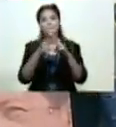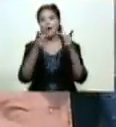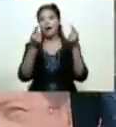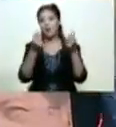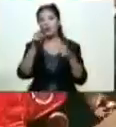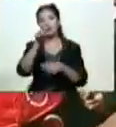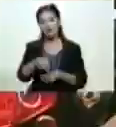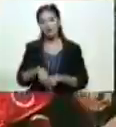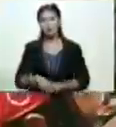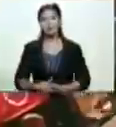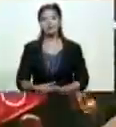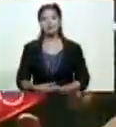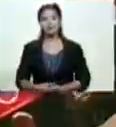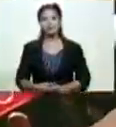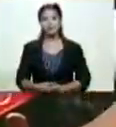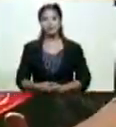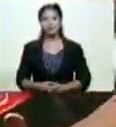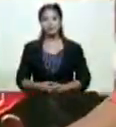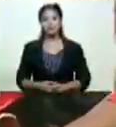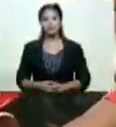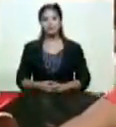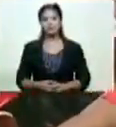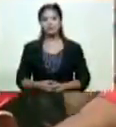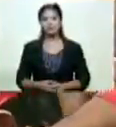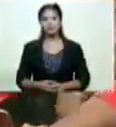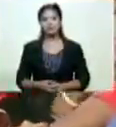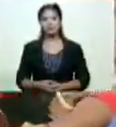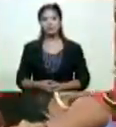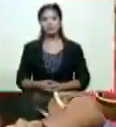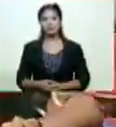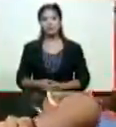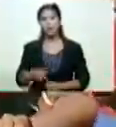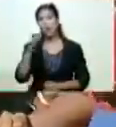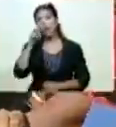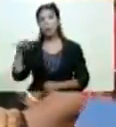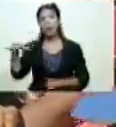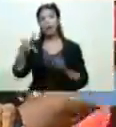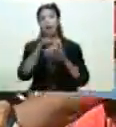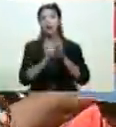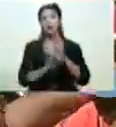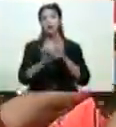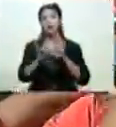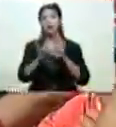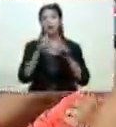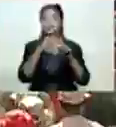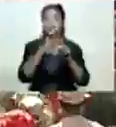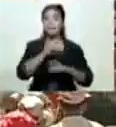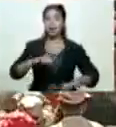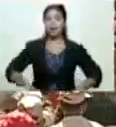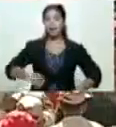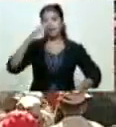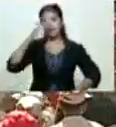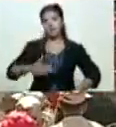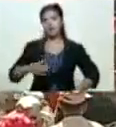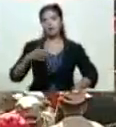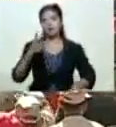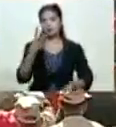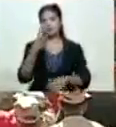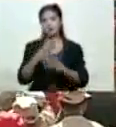económica también con el binomio pueblo constituyente Fuerzas Armadas.